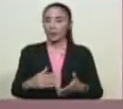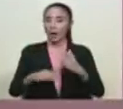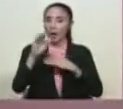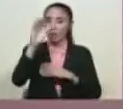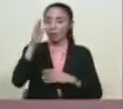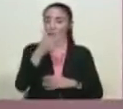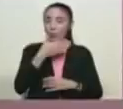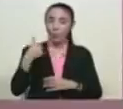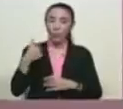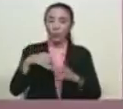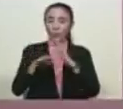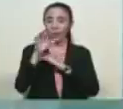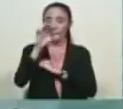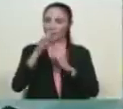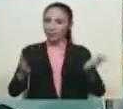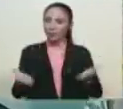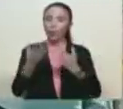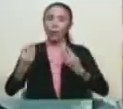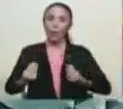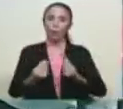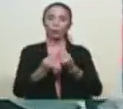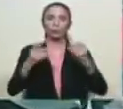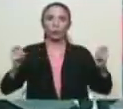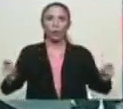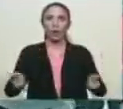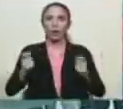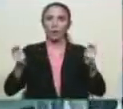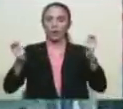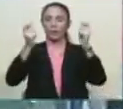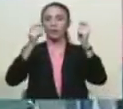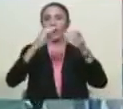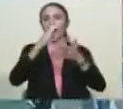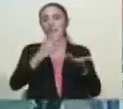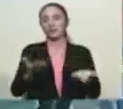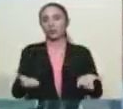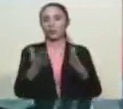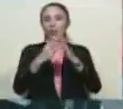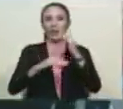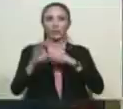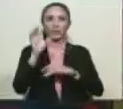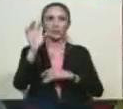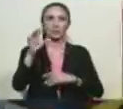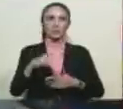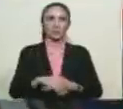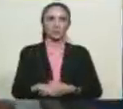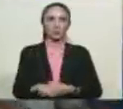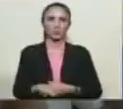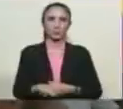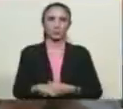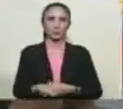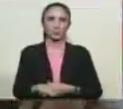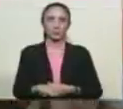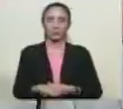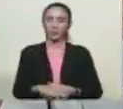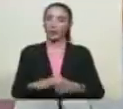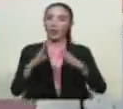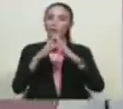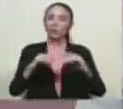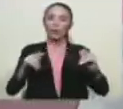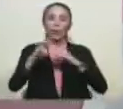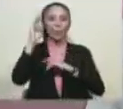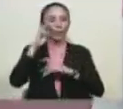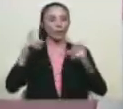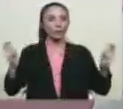pertenece y lo vamos a construir. ¡Que viva el segundo contrato colectivo unitario! ¡Que viva el gremio de la